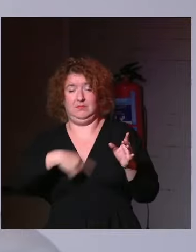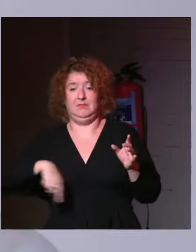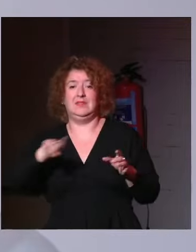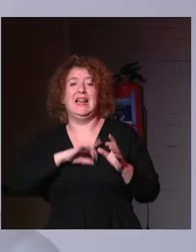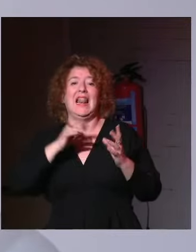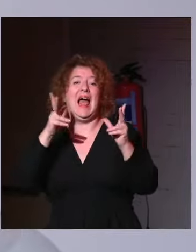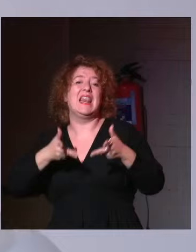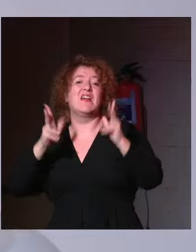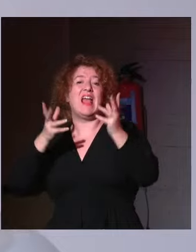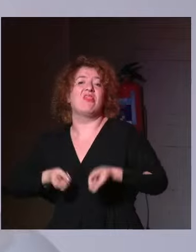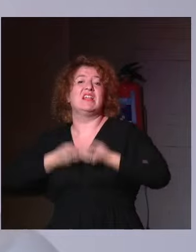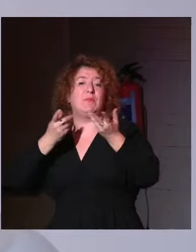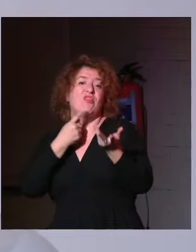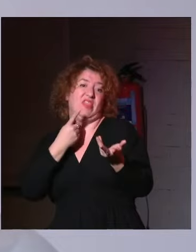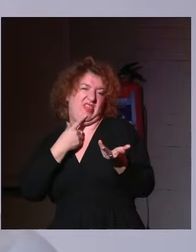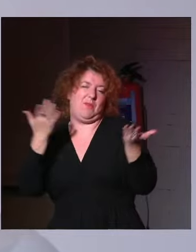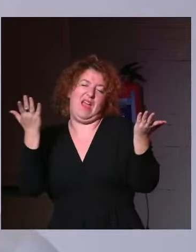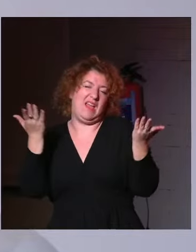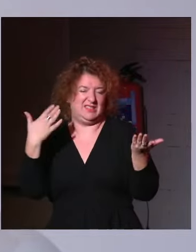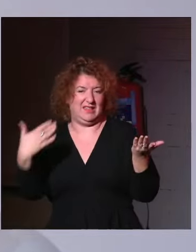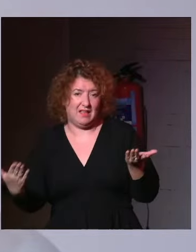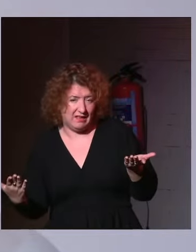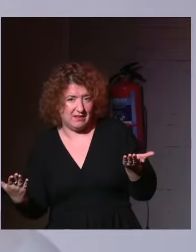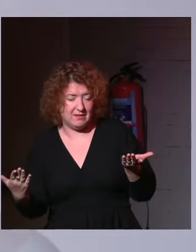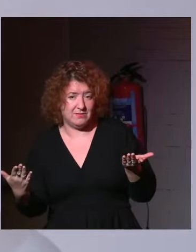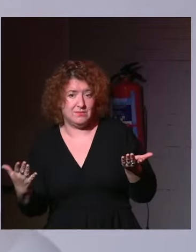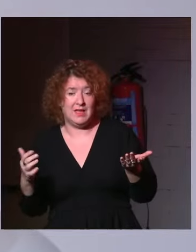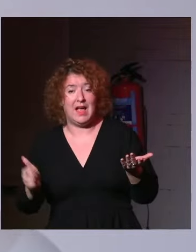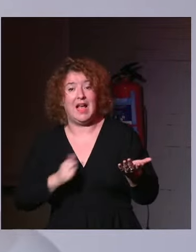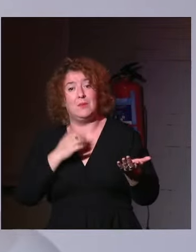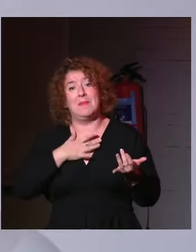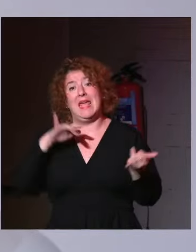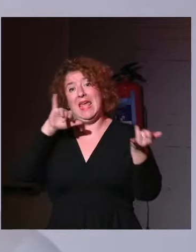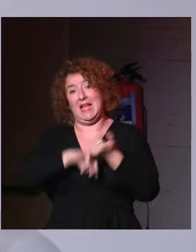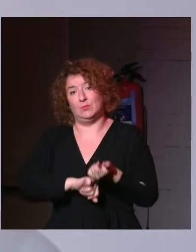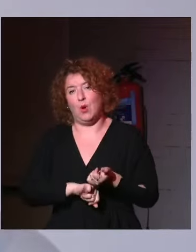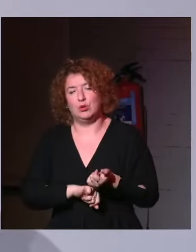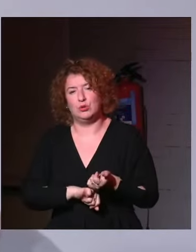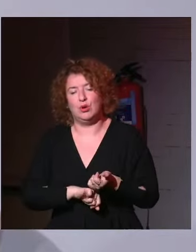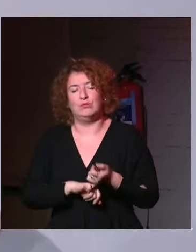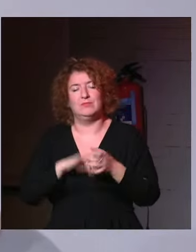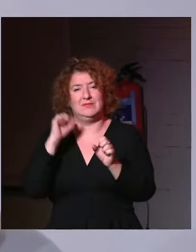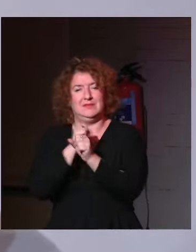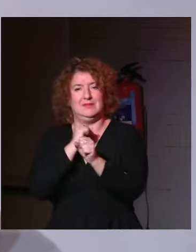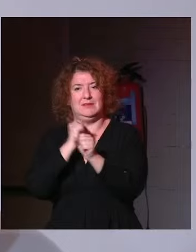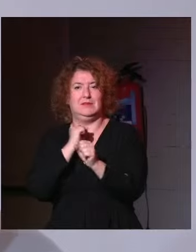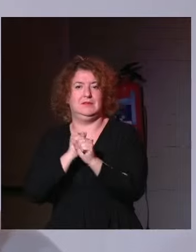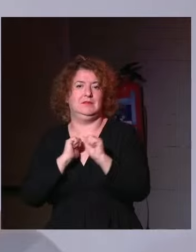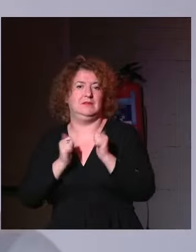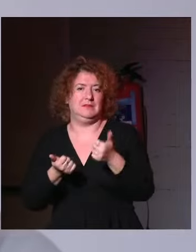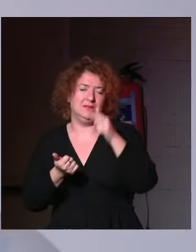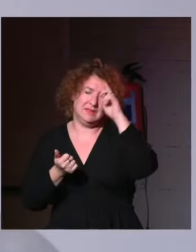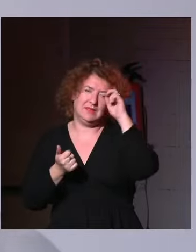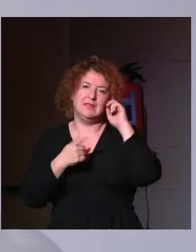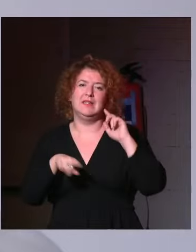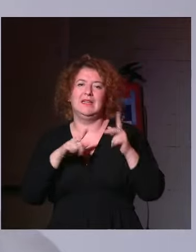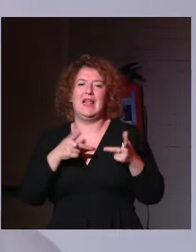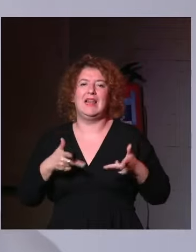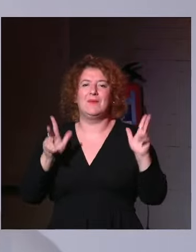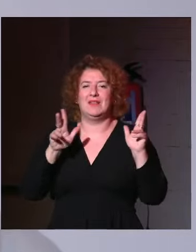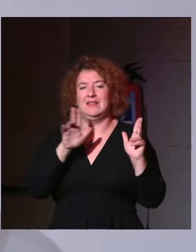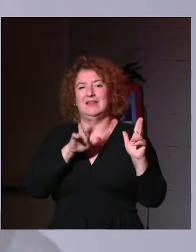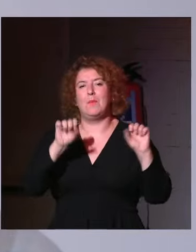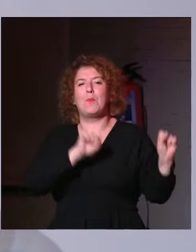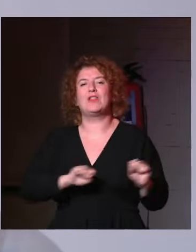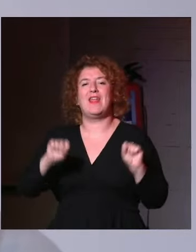expresión eh casualmente mi esposo eh trabajaba en esa comunidad de expresión en en protección